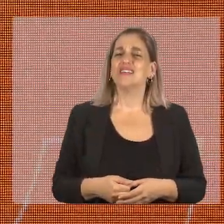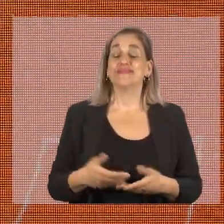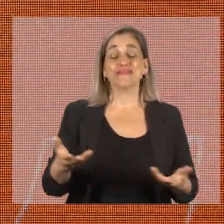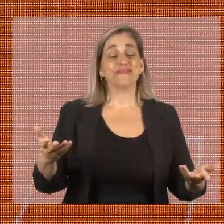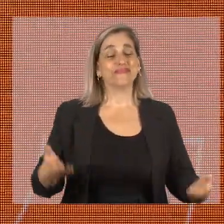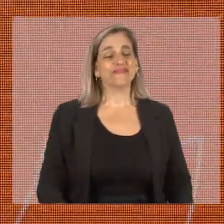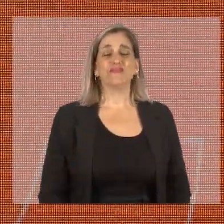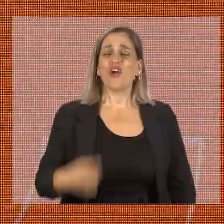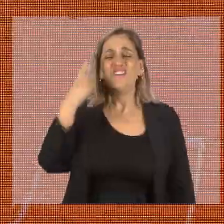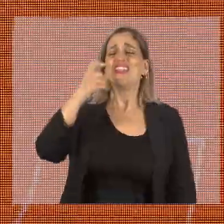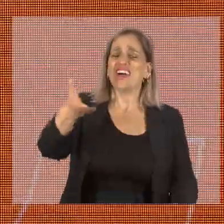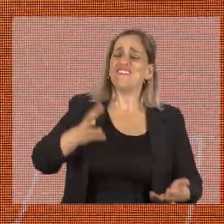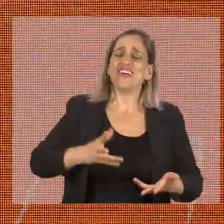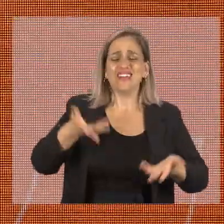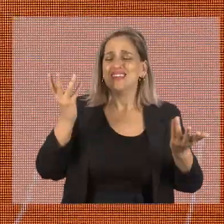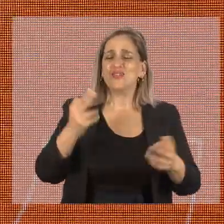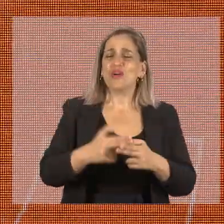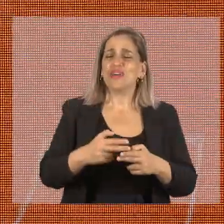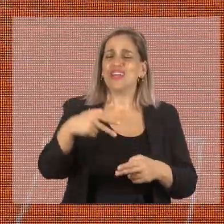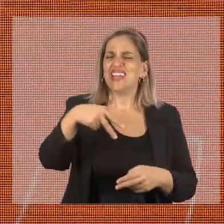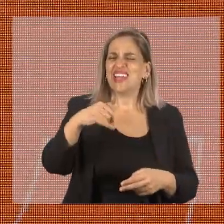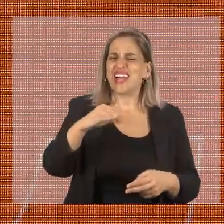Te dejé pegado, te tenés que inventar un nombre.